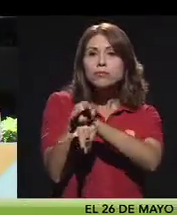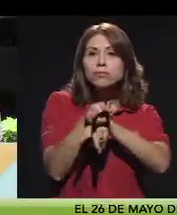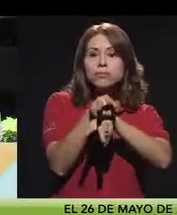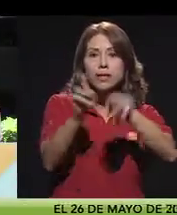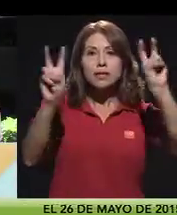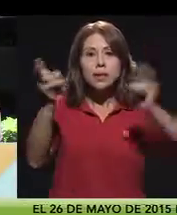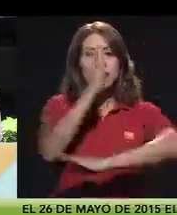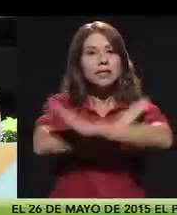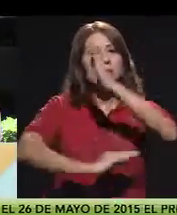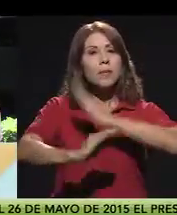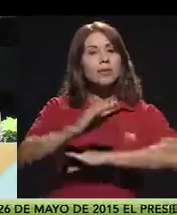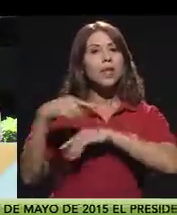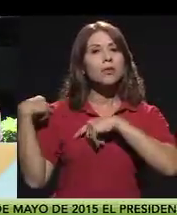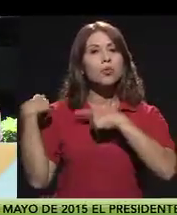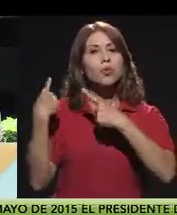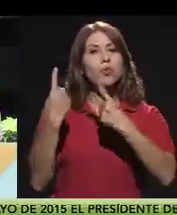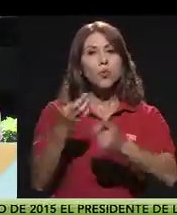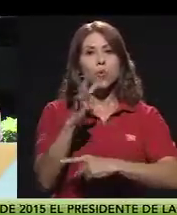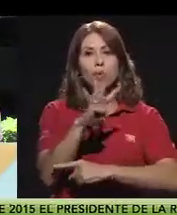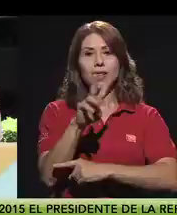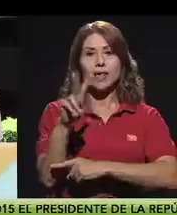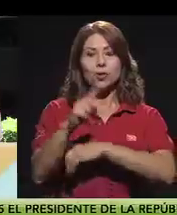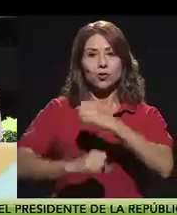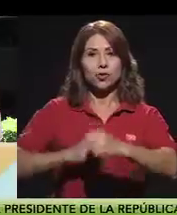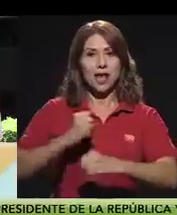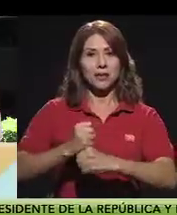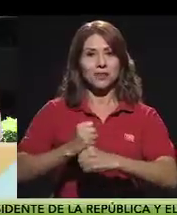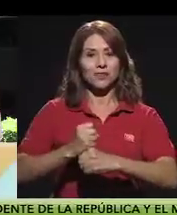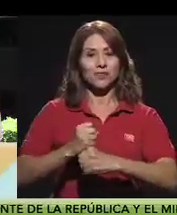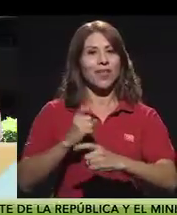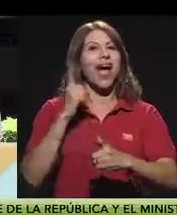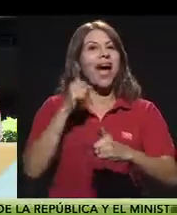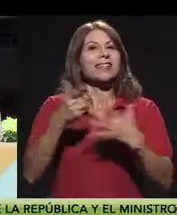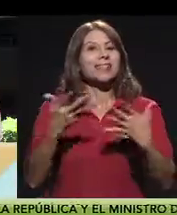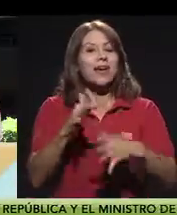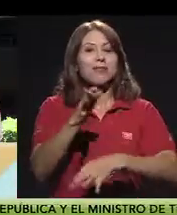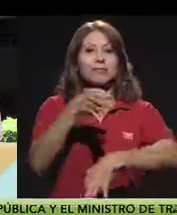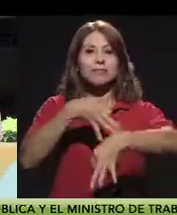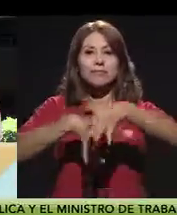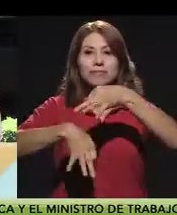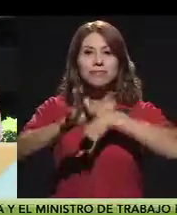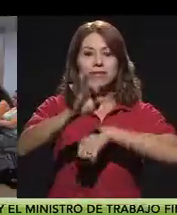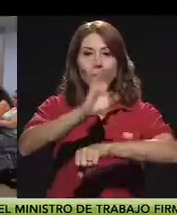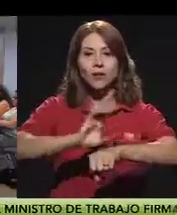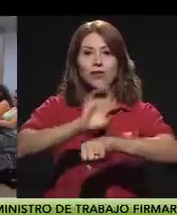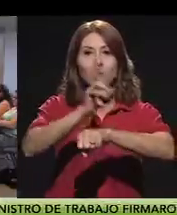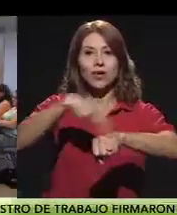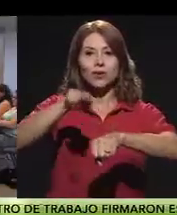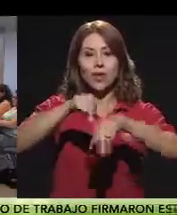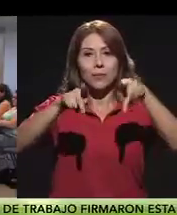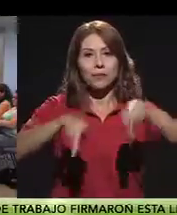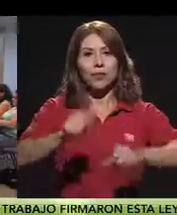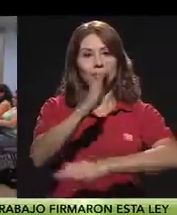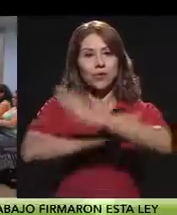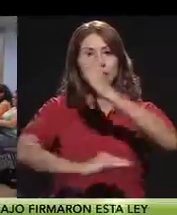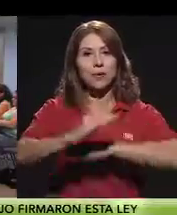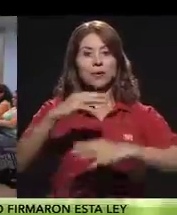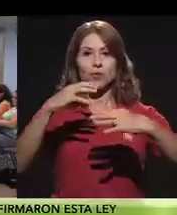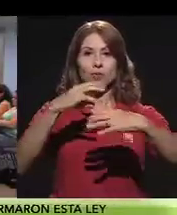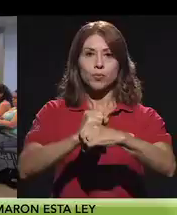tema de discapacidad por 42 años, hasta ser sustituido por el Consejo Nacional de las Personas con